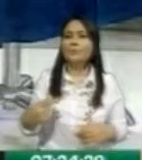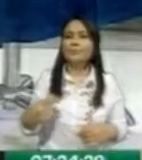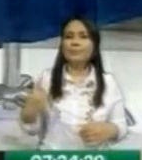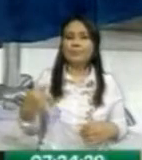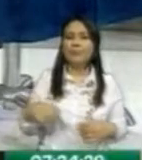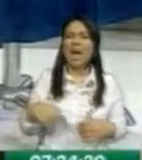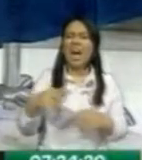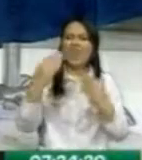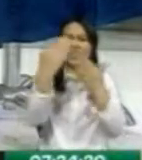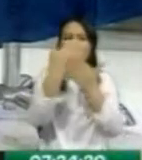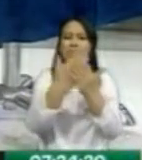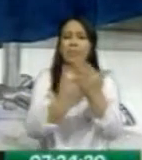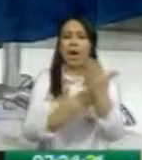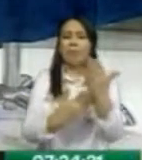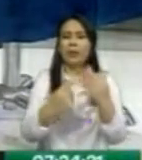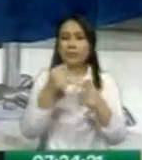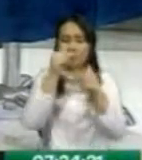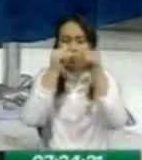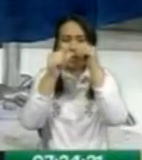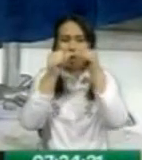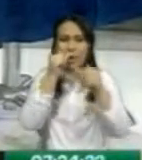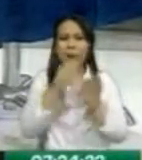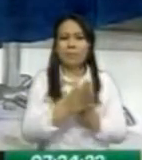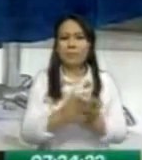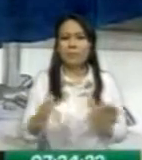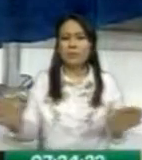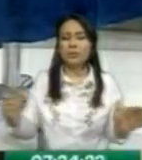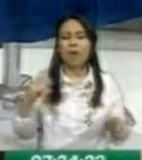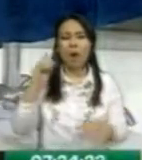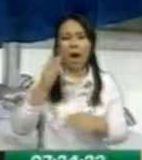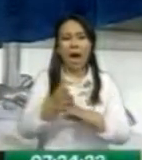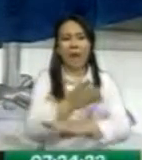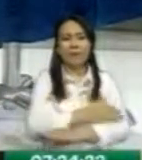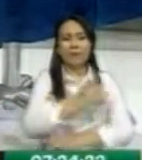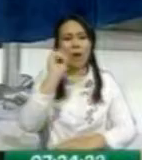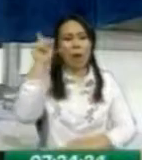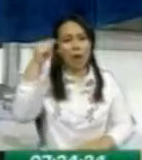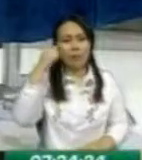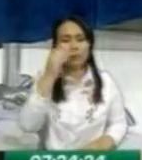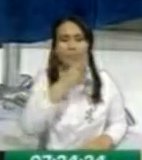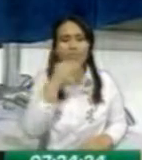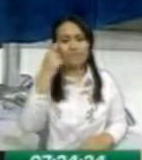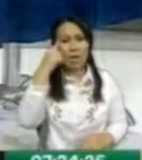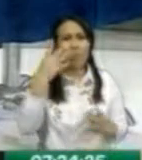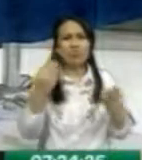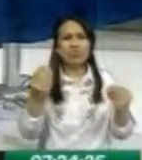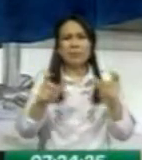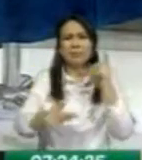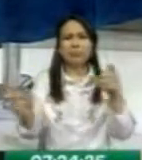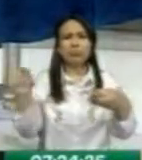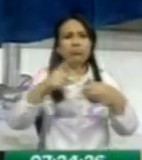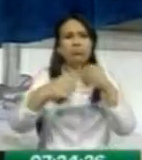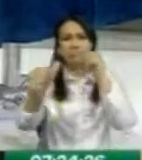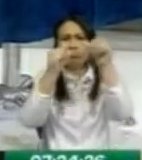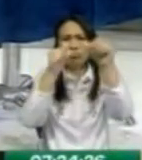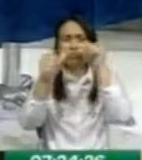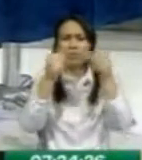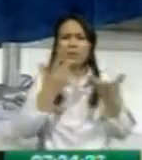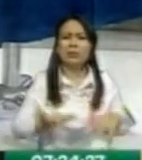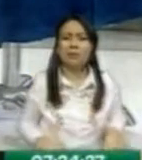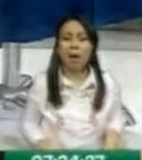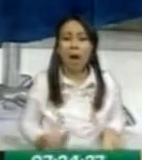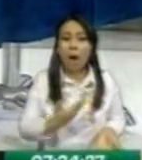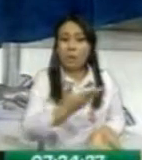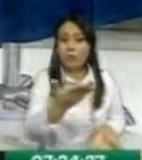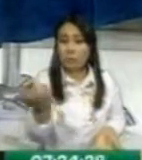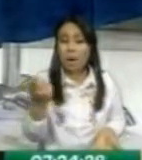de consumo, la famosa tabla, durante el gobierno del Correato, fue precisamente que se disparó el consumo. ¿Usted